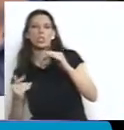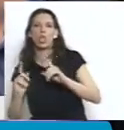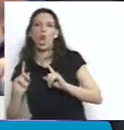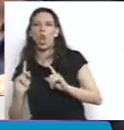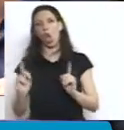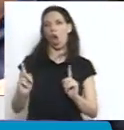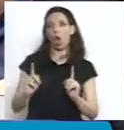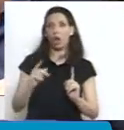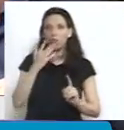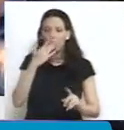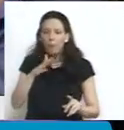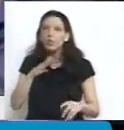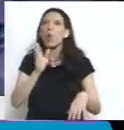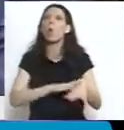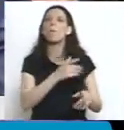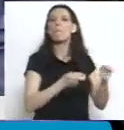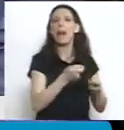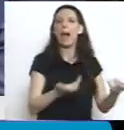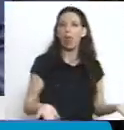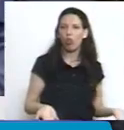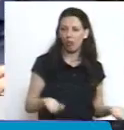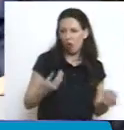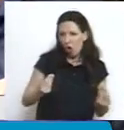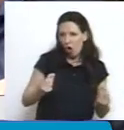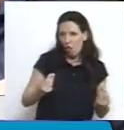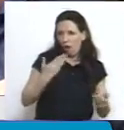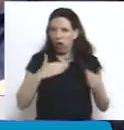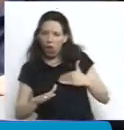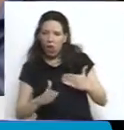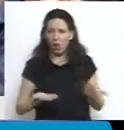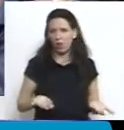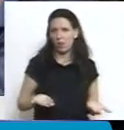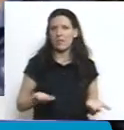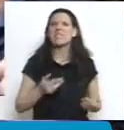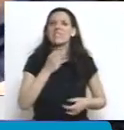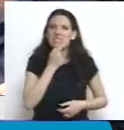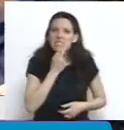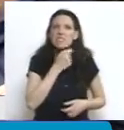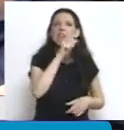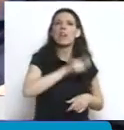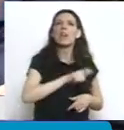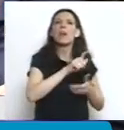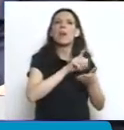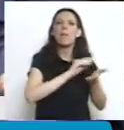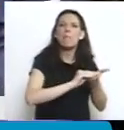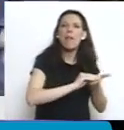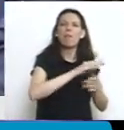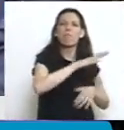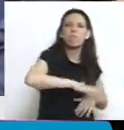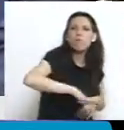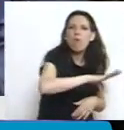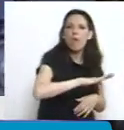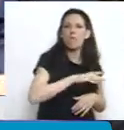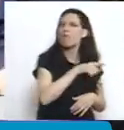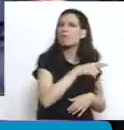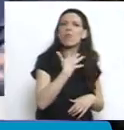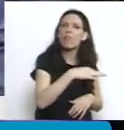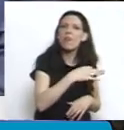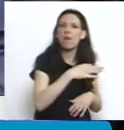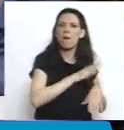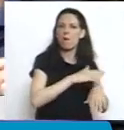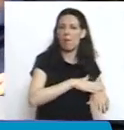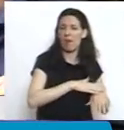mercado. Y sí, si no hay un programa alternativo desde la clase trabajadora y el pueblo, después van a decir que el